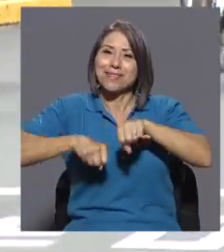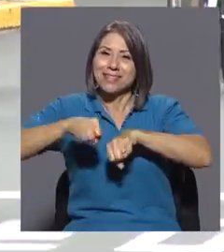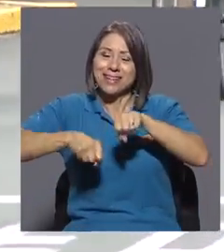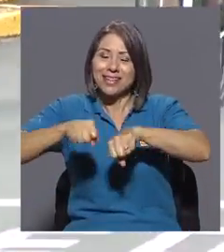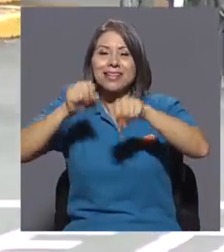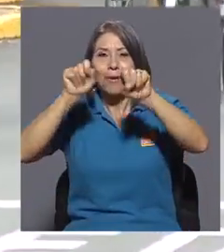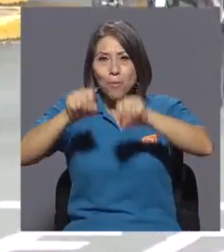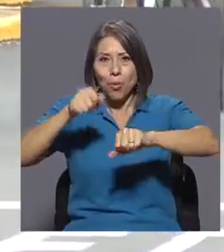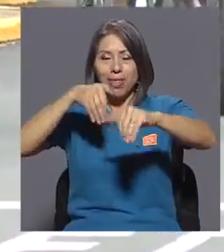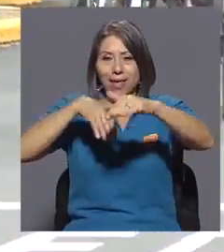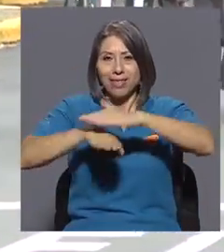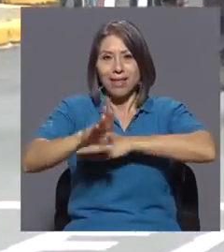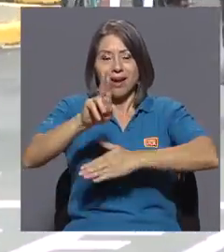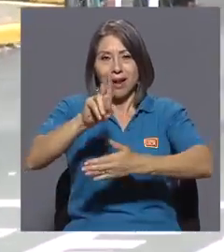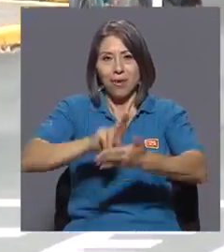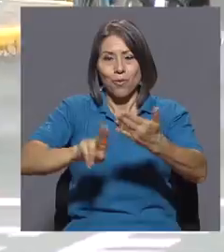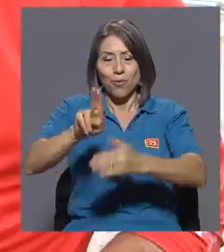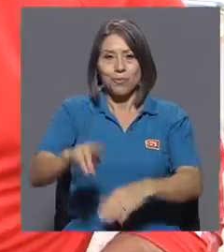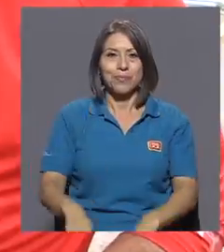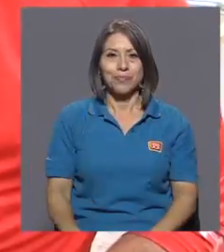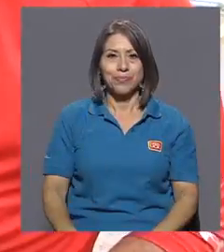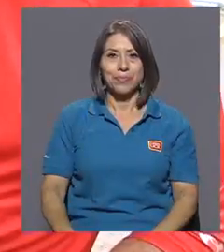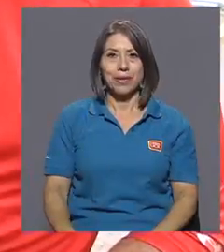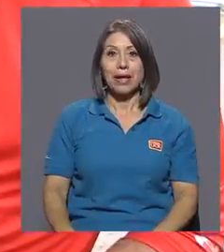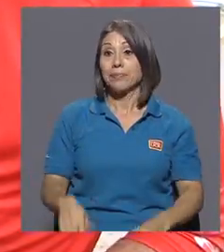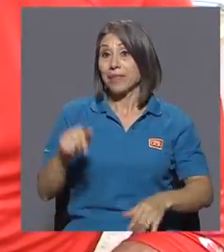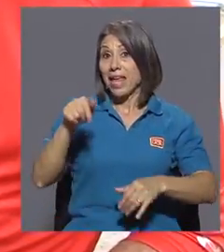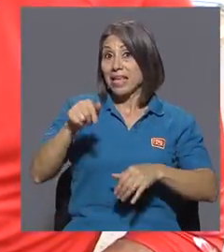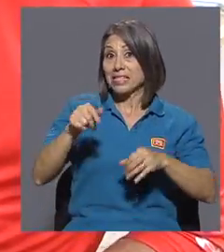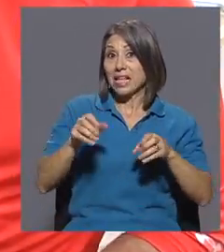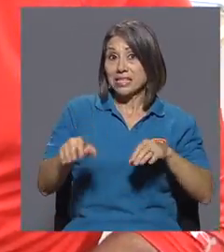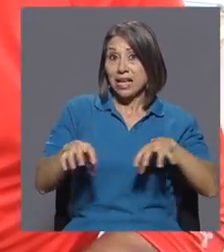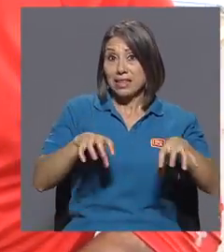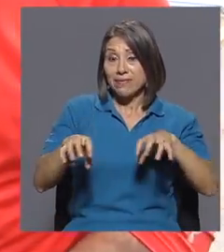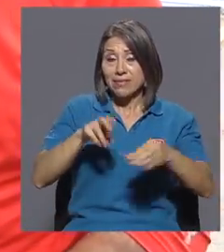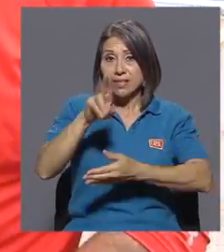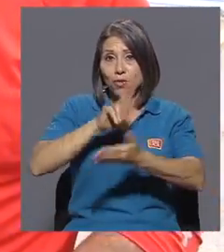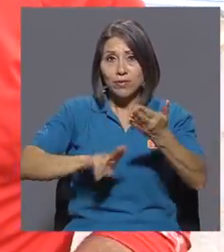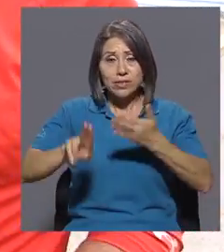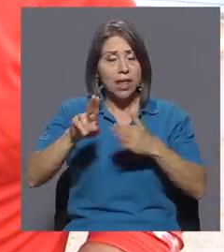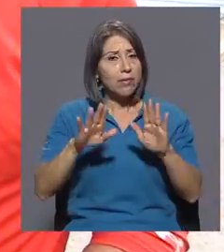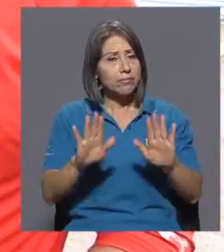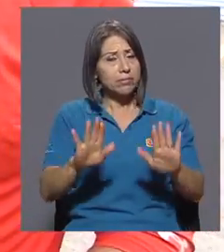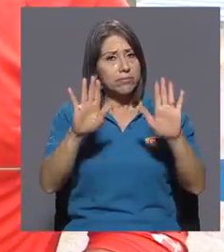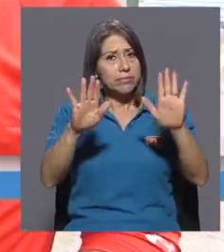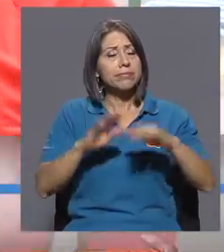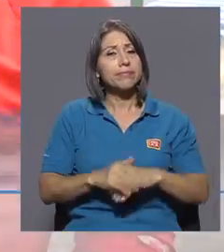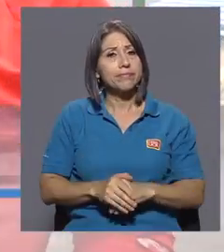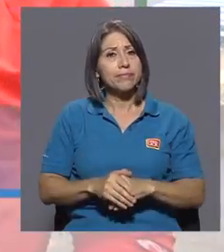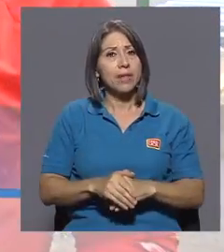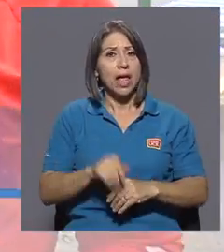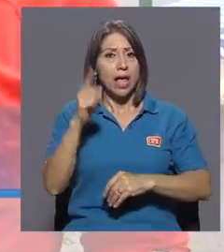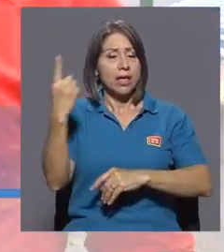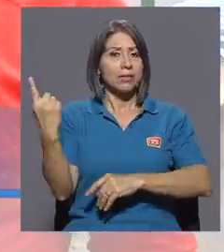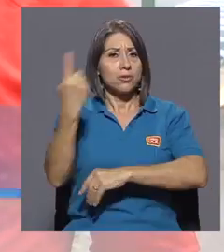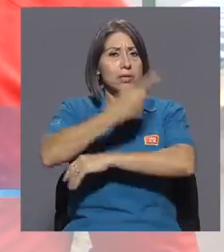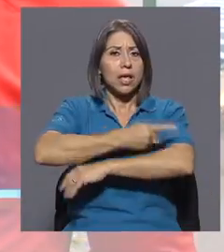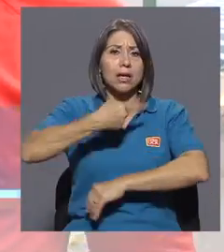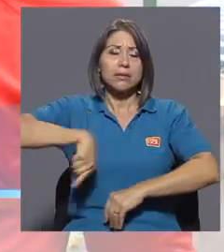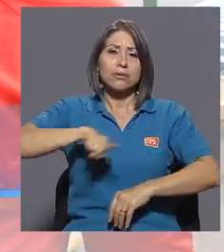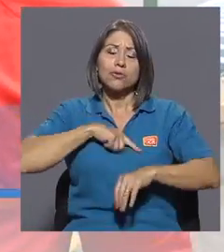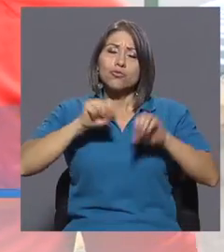instalaciones. Estos espacios que crea la universidad a mí me parecen magníficos, ¿verdad? Porque es un día en el que podemos